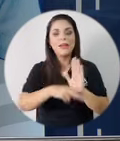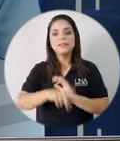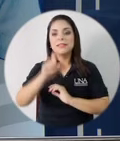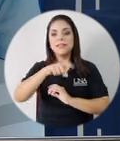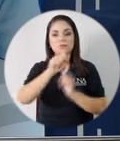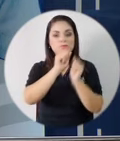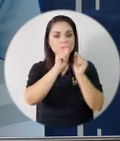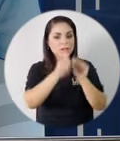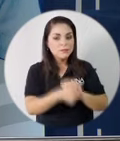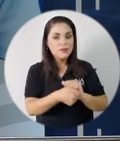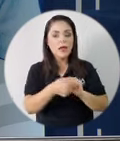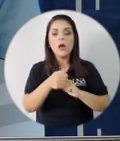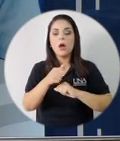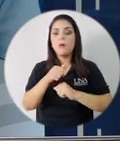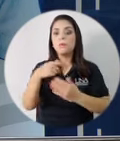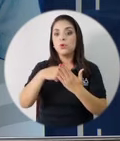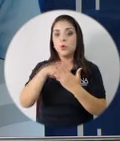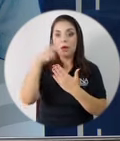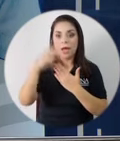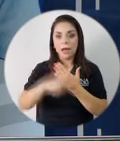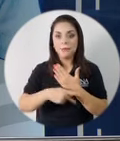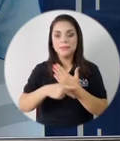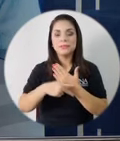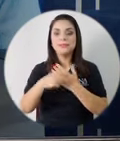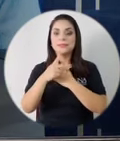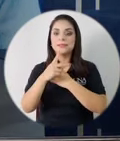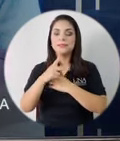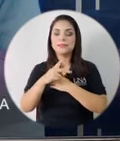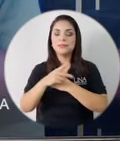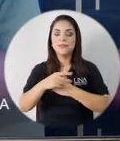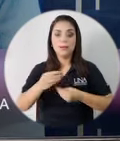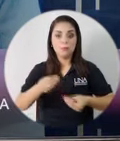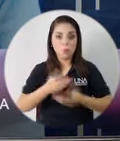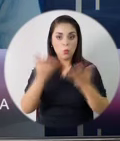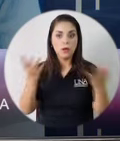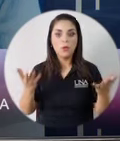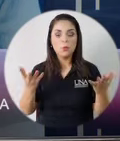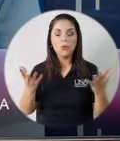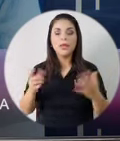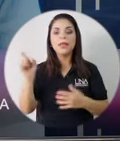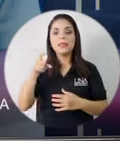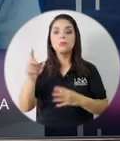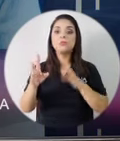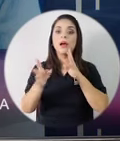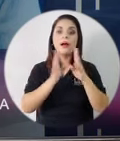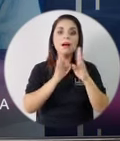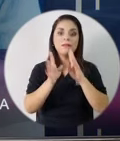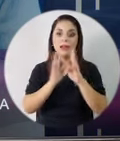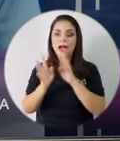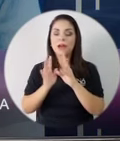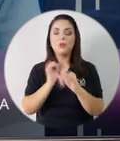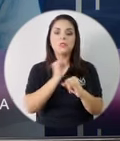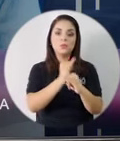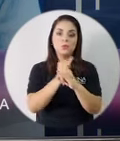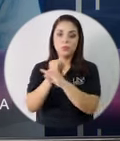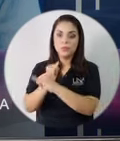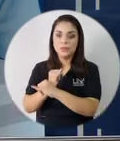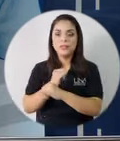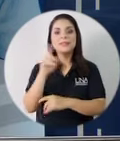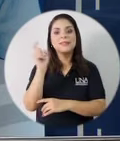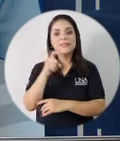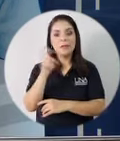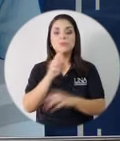normativa, eso implica reorientar programas del Estado y eso implica conversar